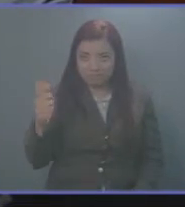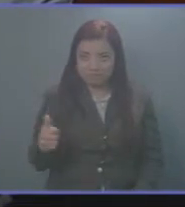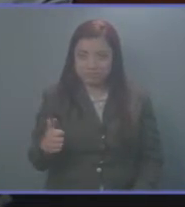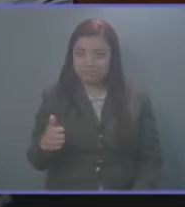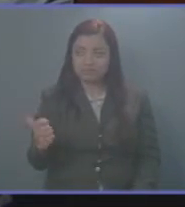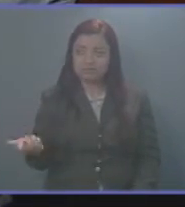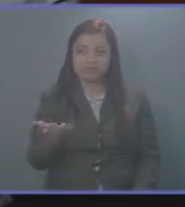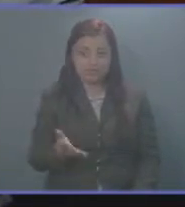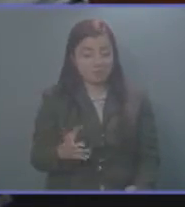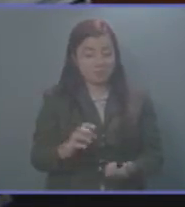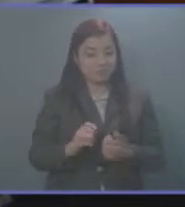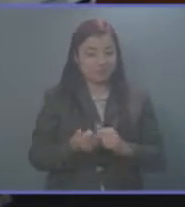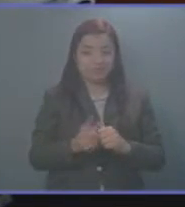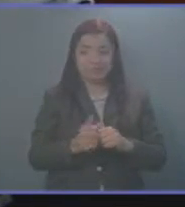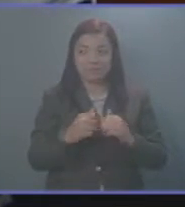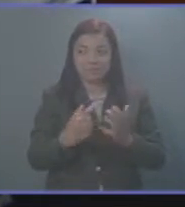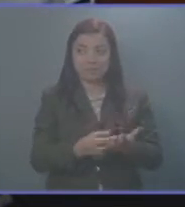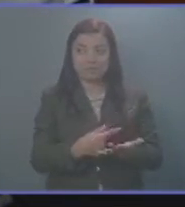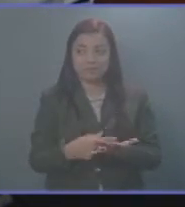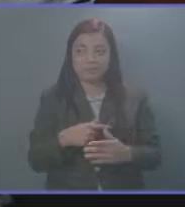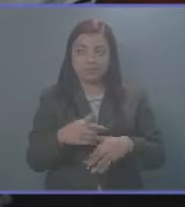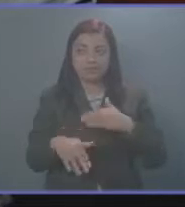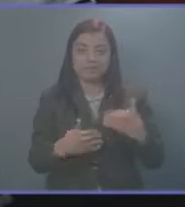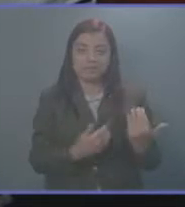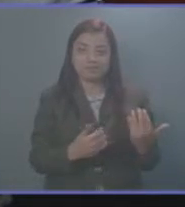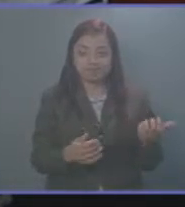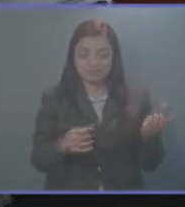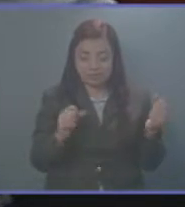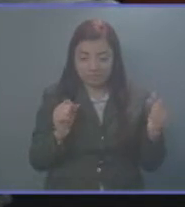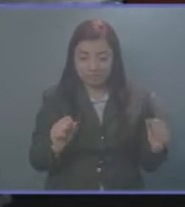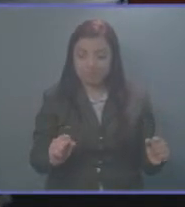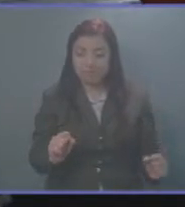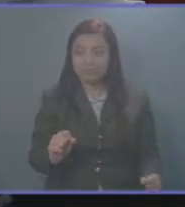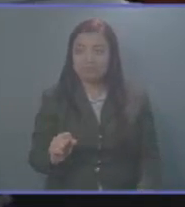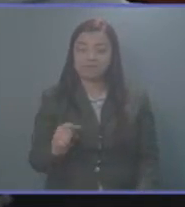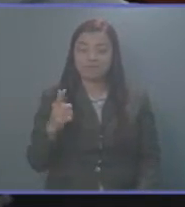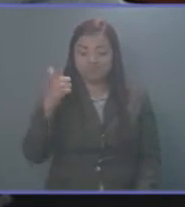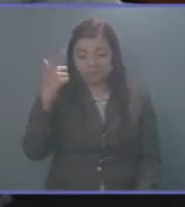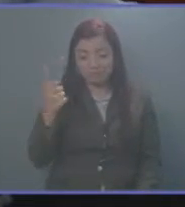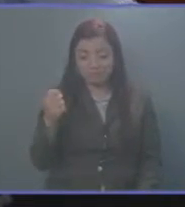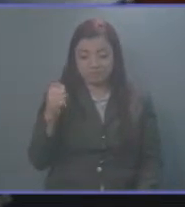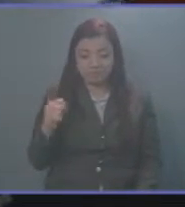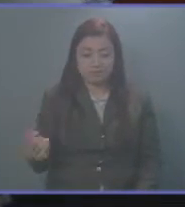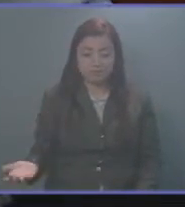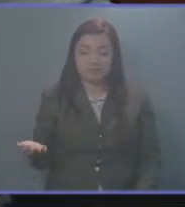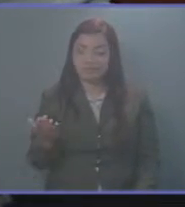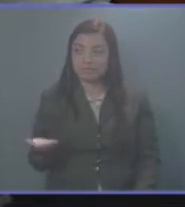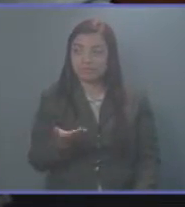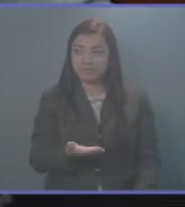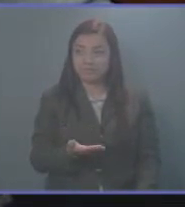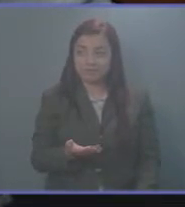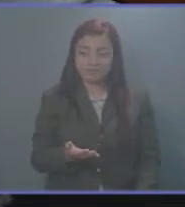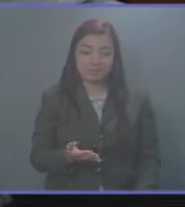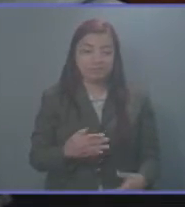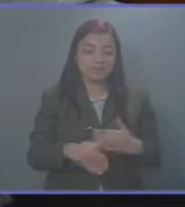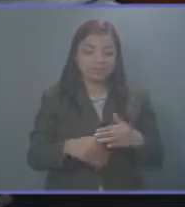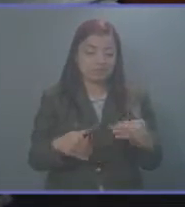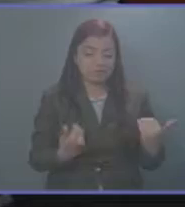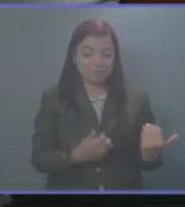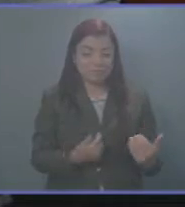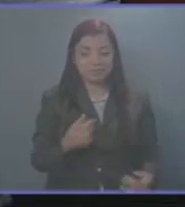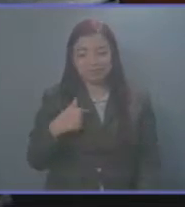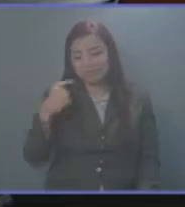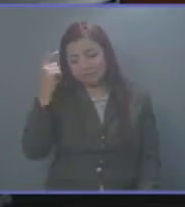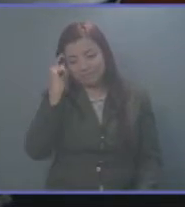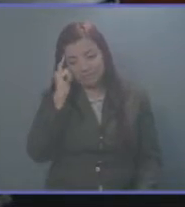asistieron nuestros atletas, y otros juegos que se van a realizar este mes de octubre. Si los